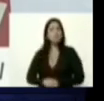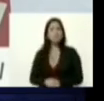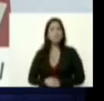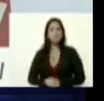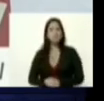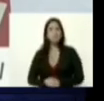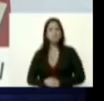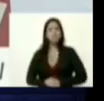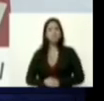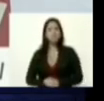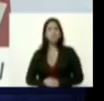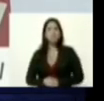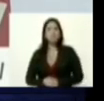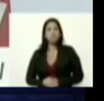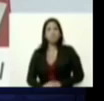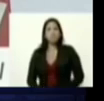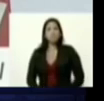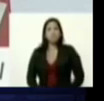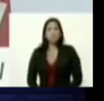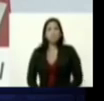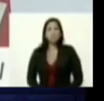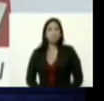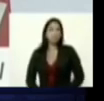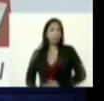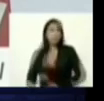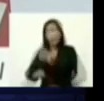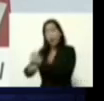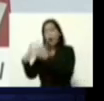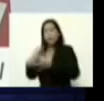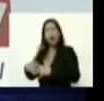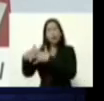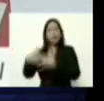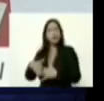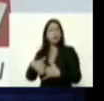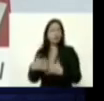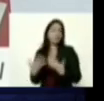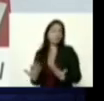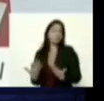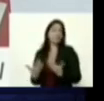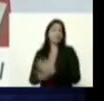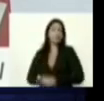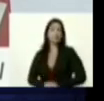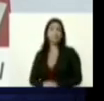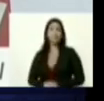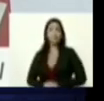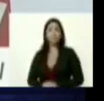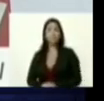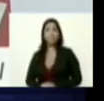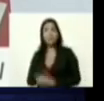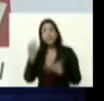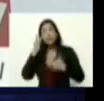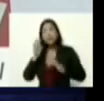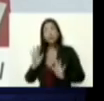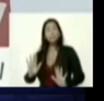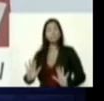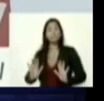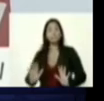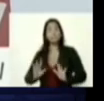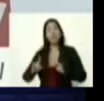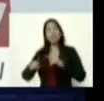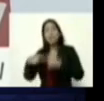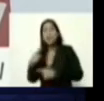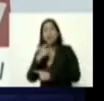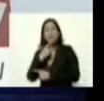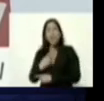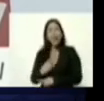verdad los verdaderos yo tampoco lo son ellos ahora tenemos un problema que es que este